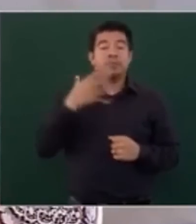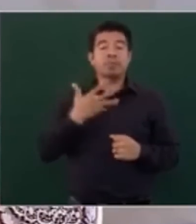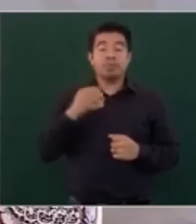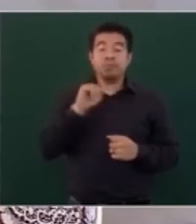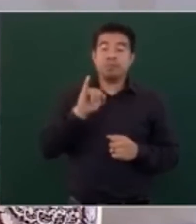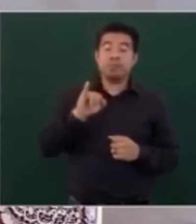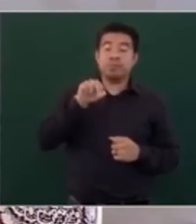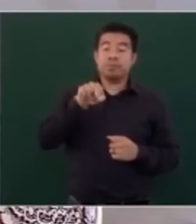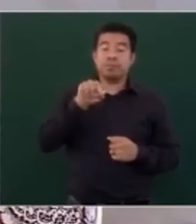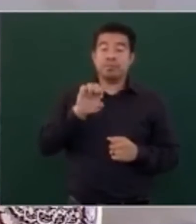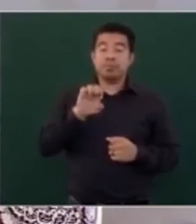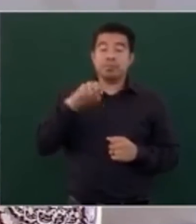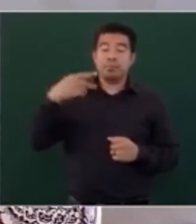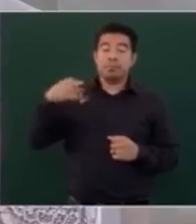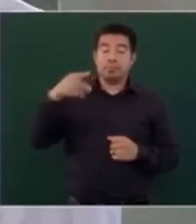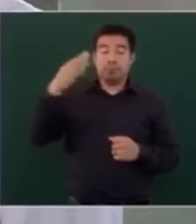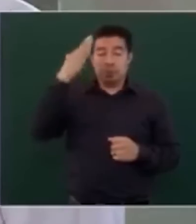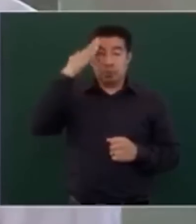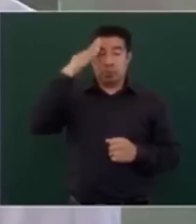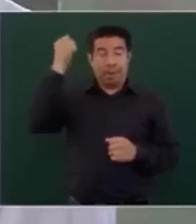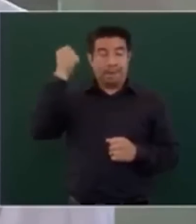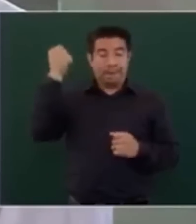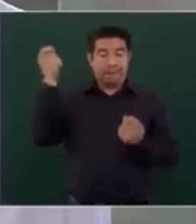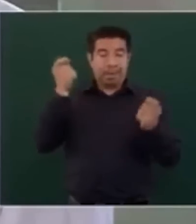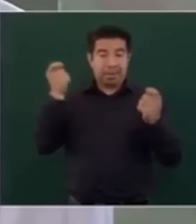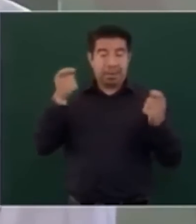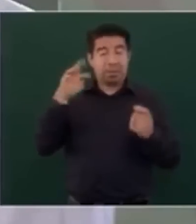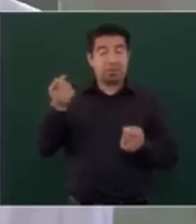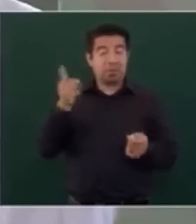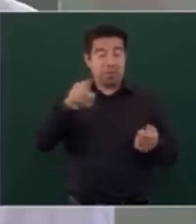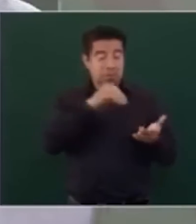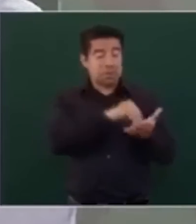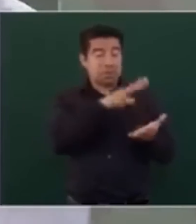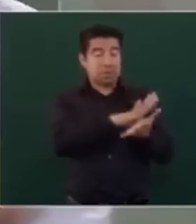les dio la orden que lo registraran,